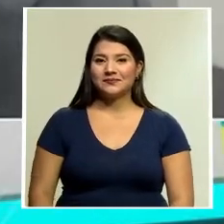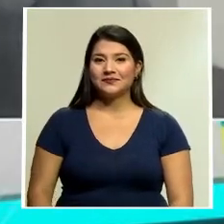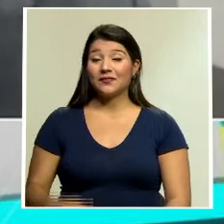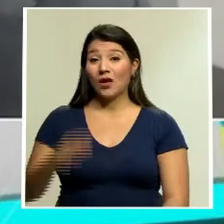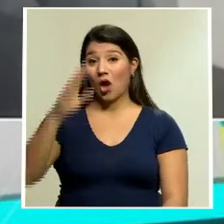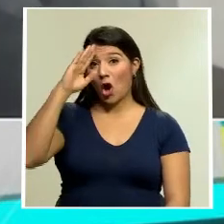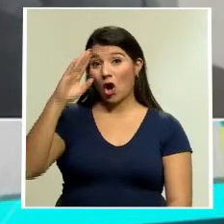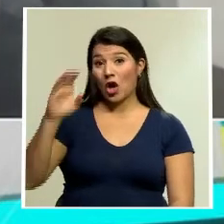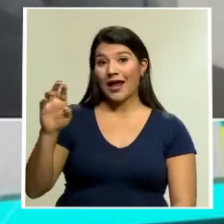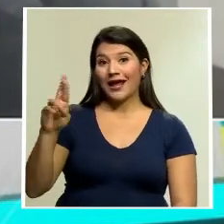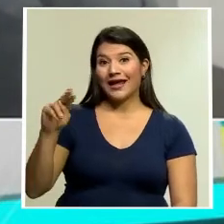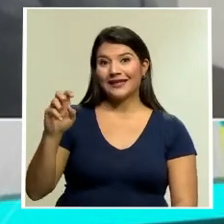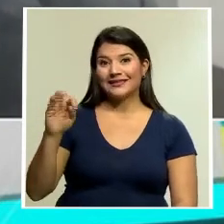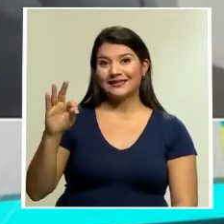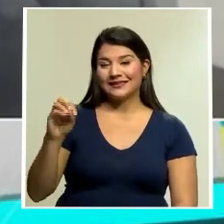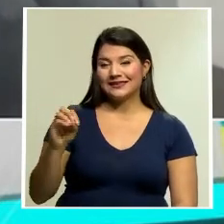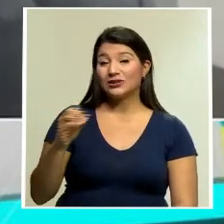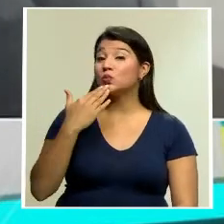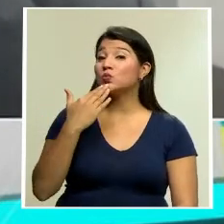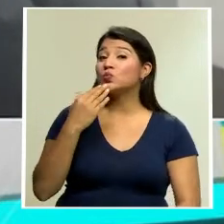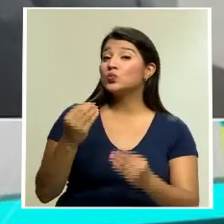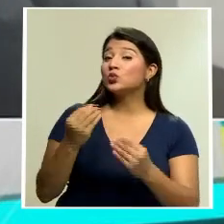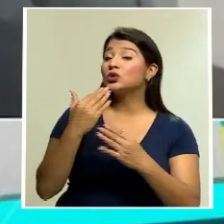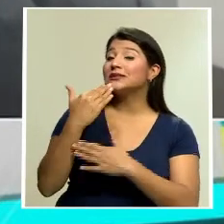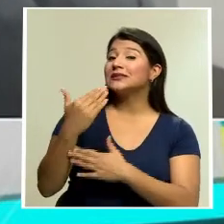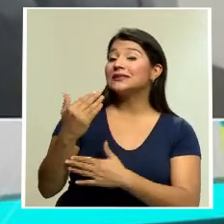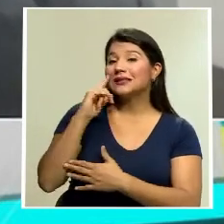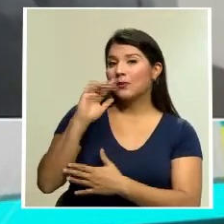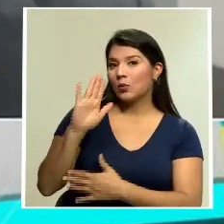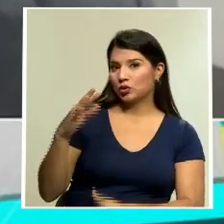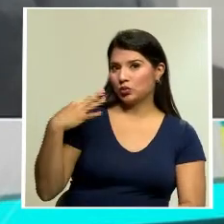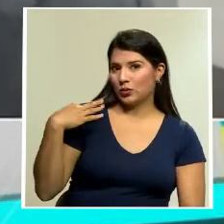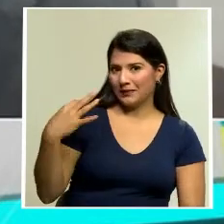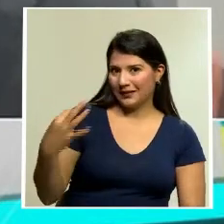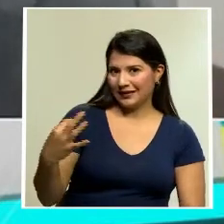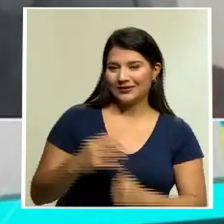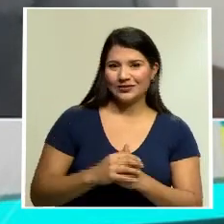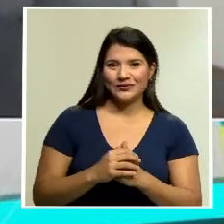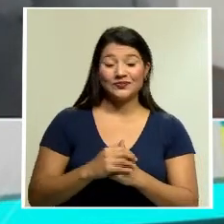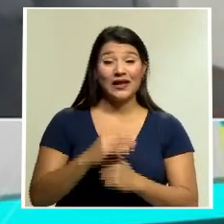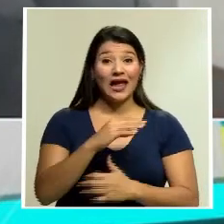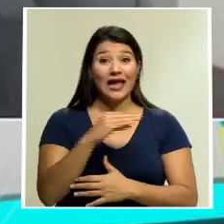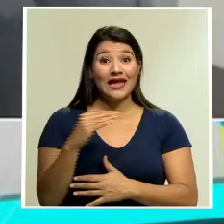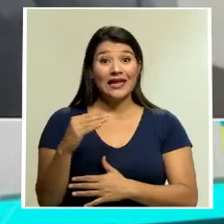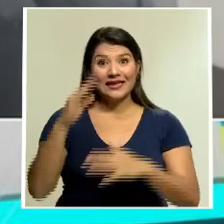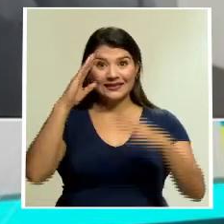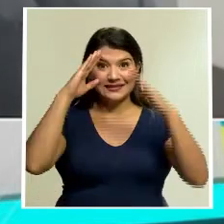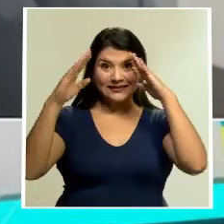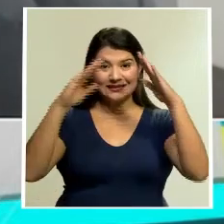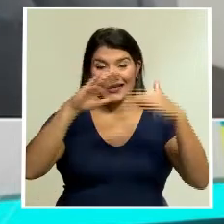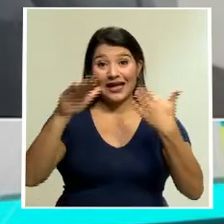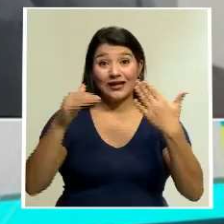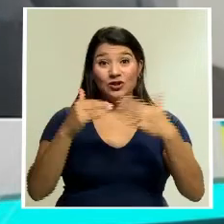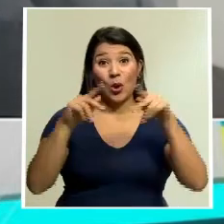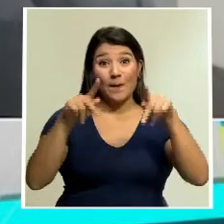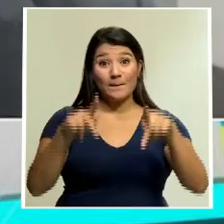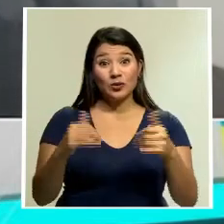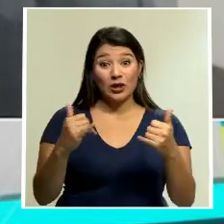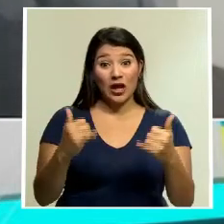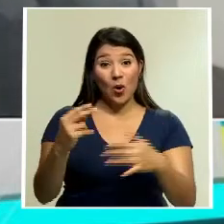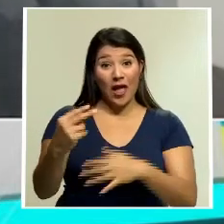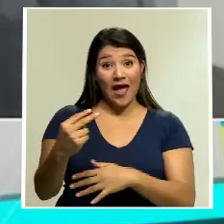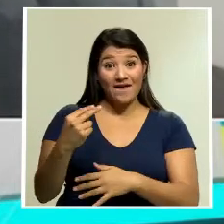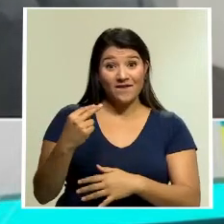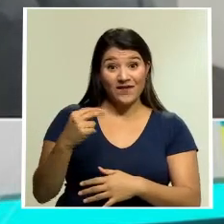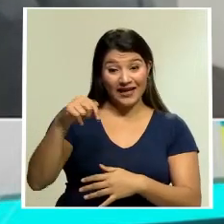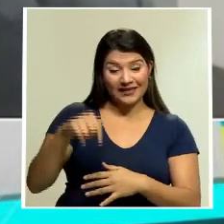Hola Ernesto, muchísimas gracias por la invitación y bueno, saludar a todos los que lo siguen a ustedes en este